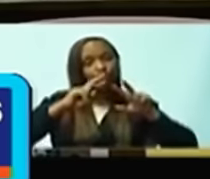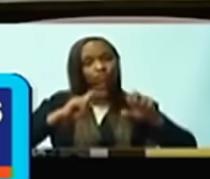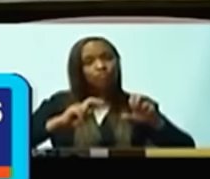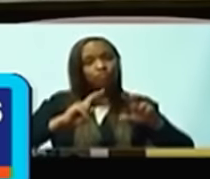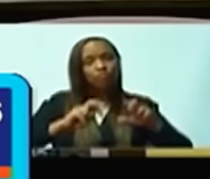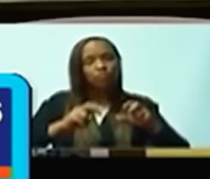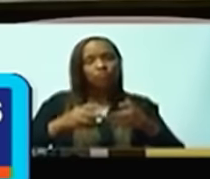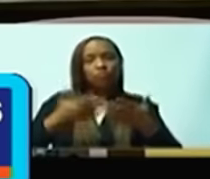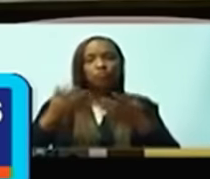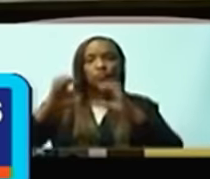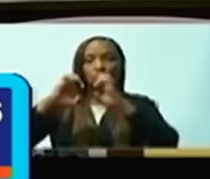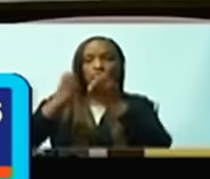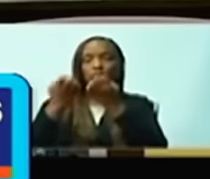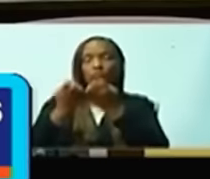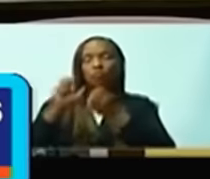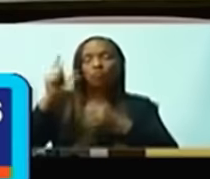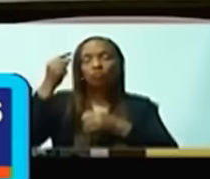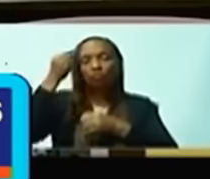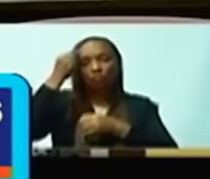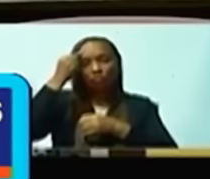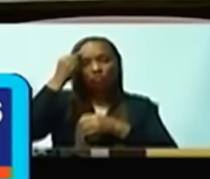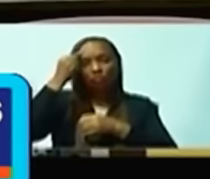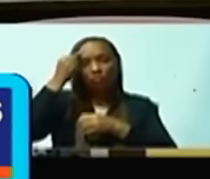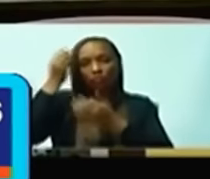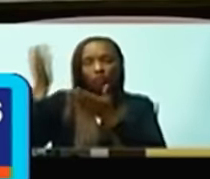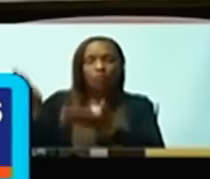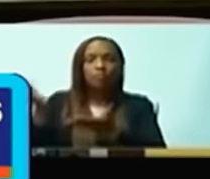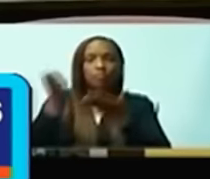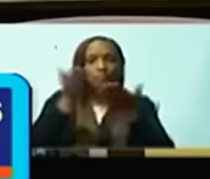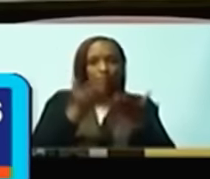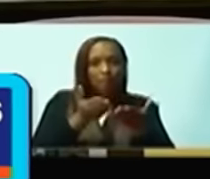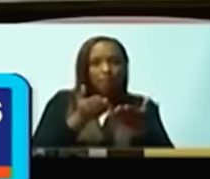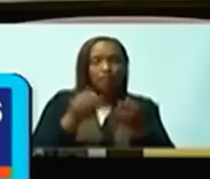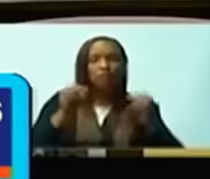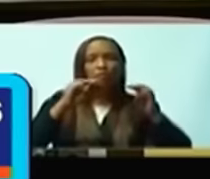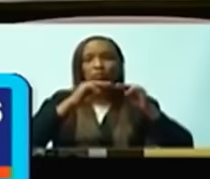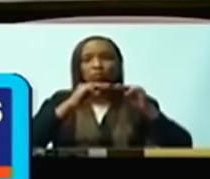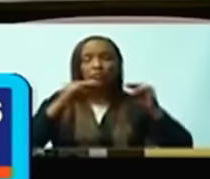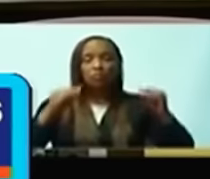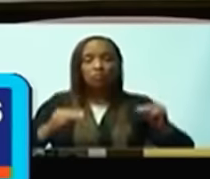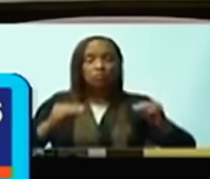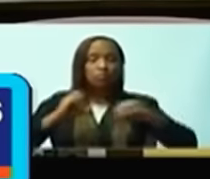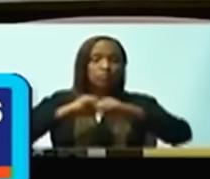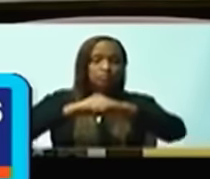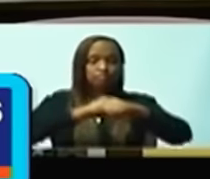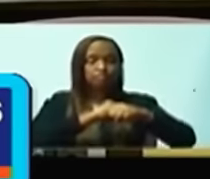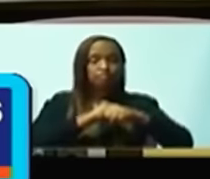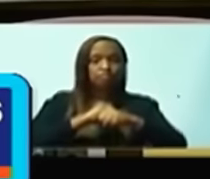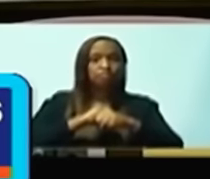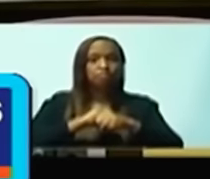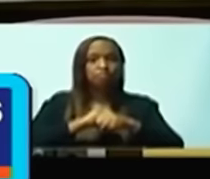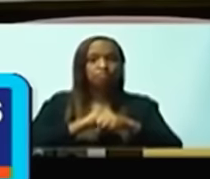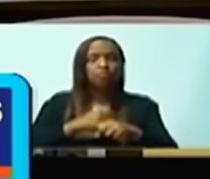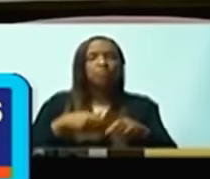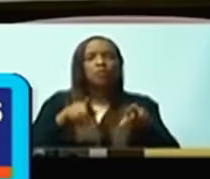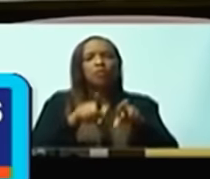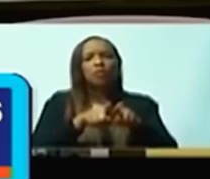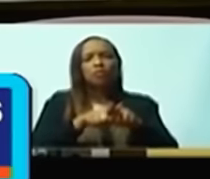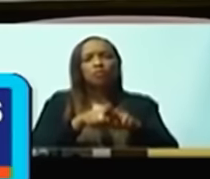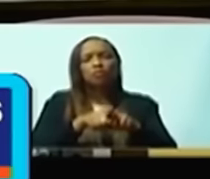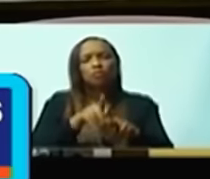de Defensa, el Ministerio de Defensa nos mandó por escrito sus pareceres, el DNI también mandó por escrito